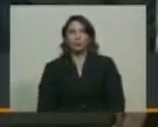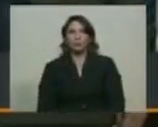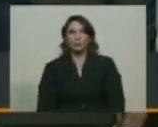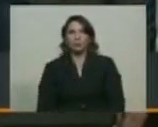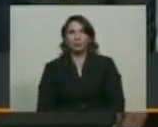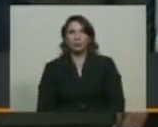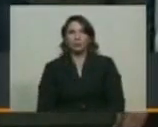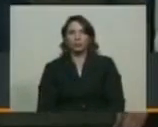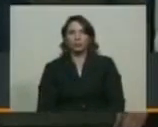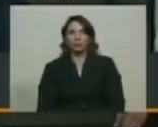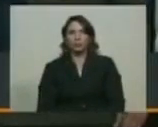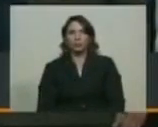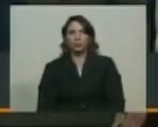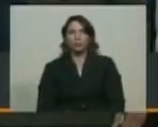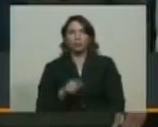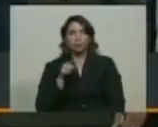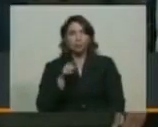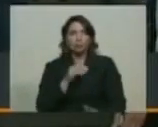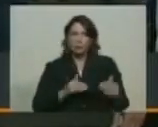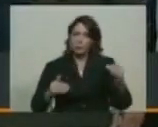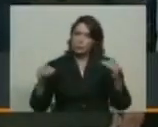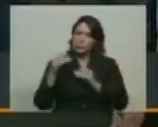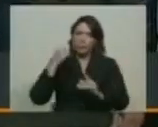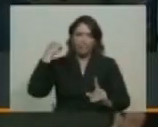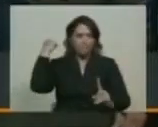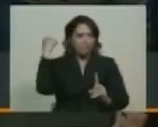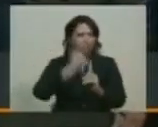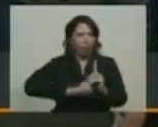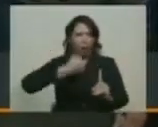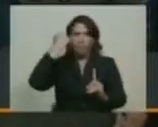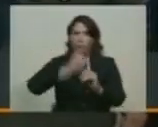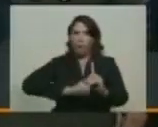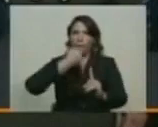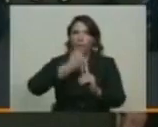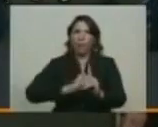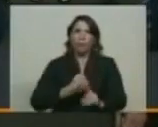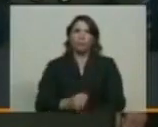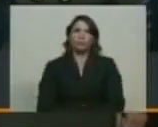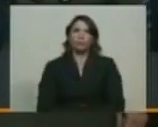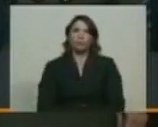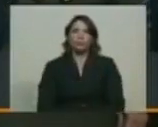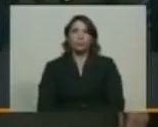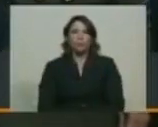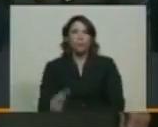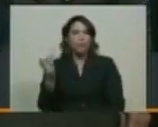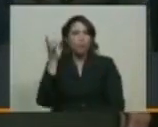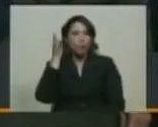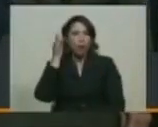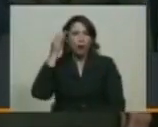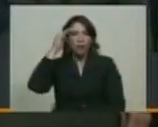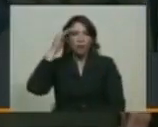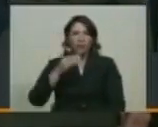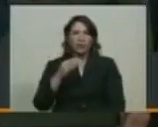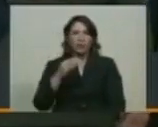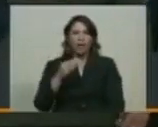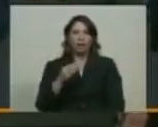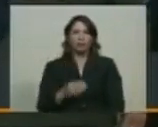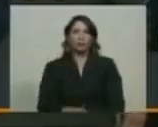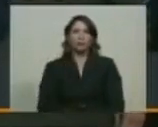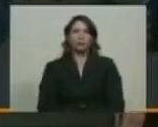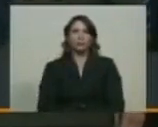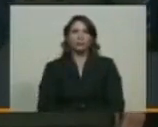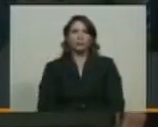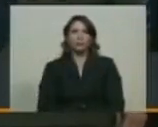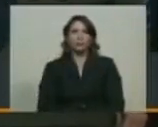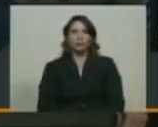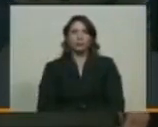una moral combatiente, combativa. Señores oficiales, señoras oficiales,